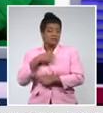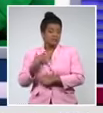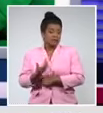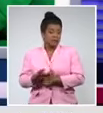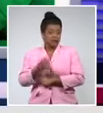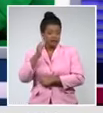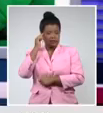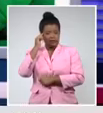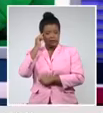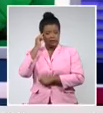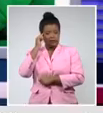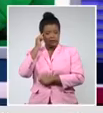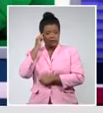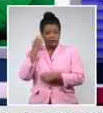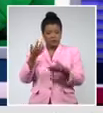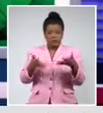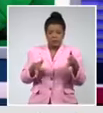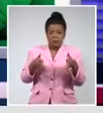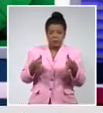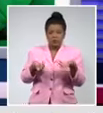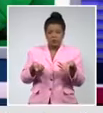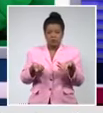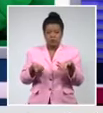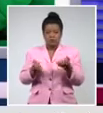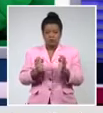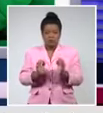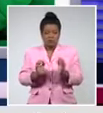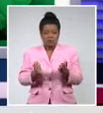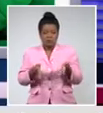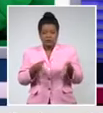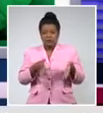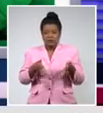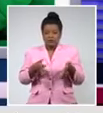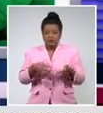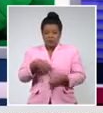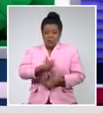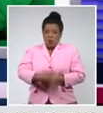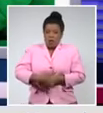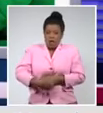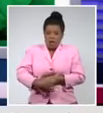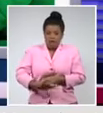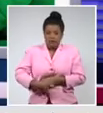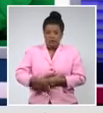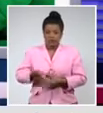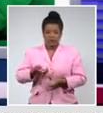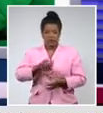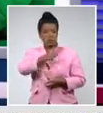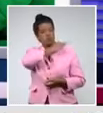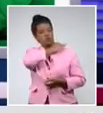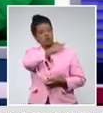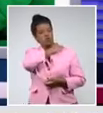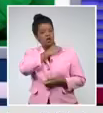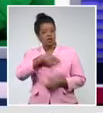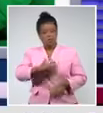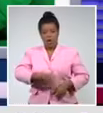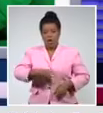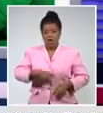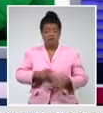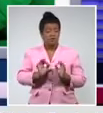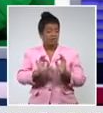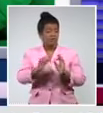desorientación, pérdida del equilibrio y molestia en la región cervical. Fíjense lo variado de